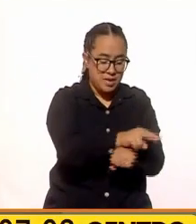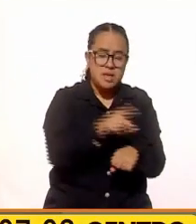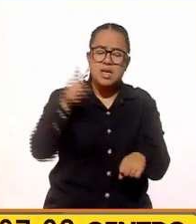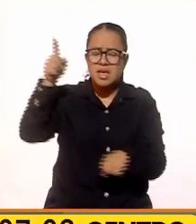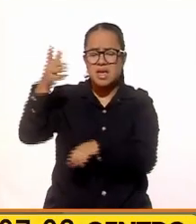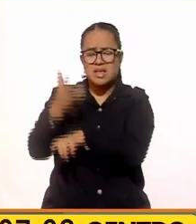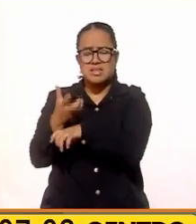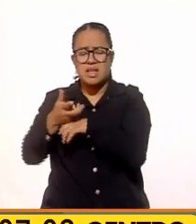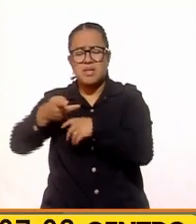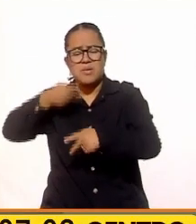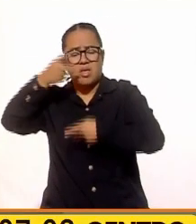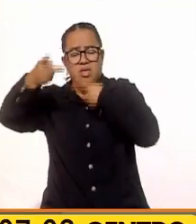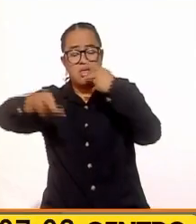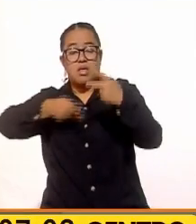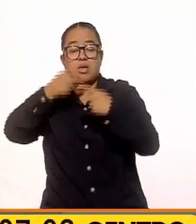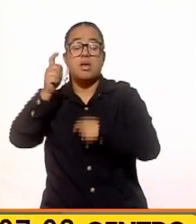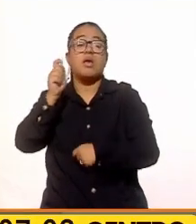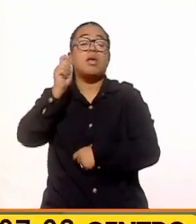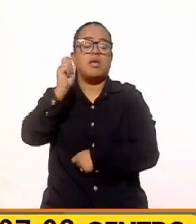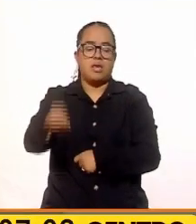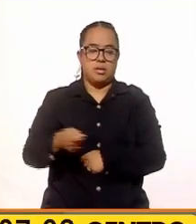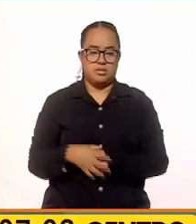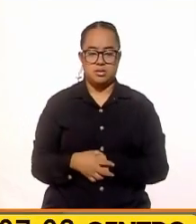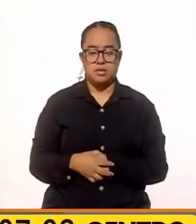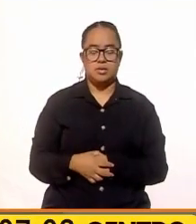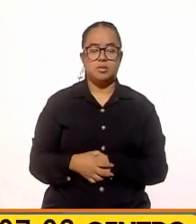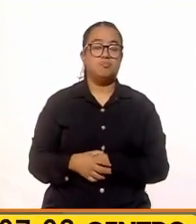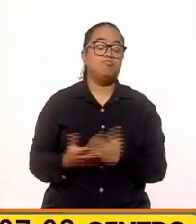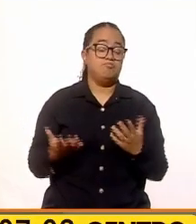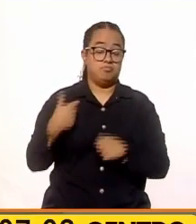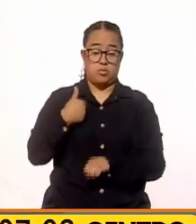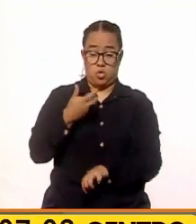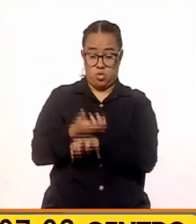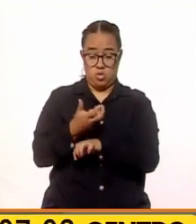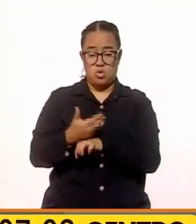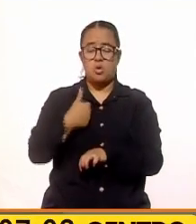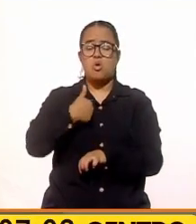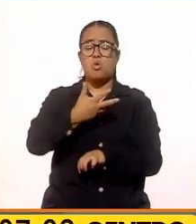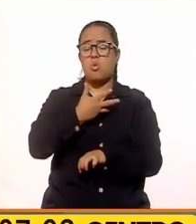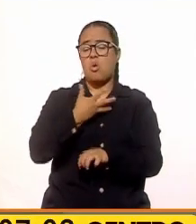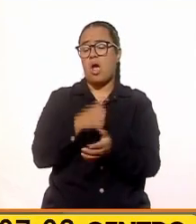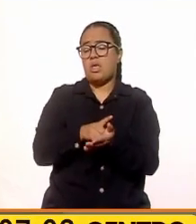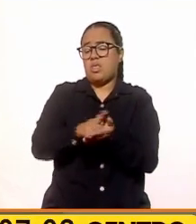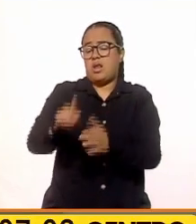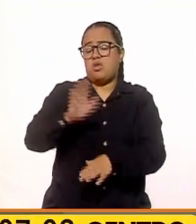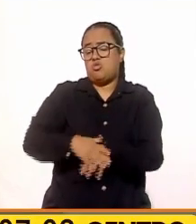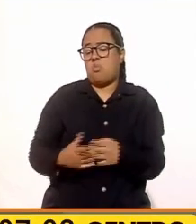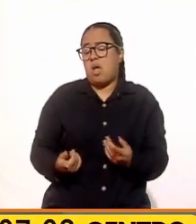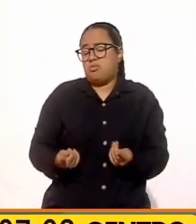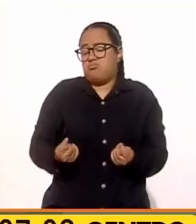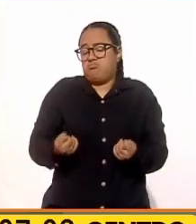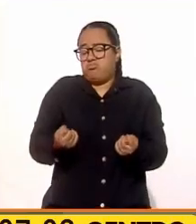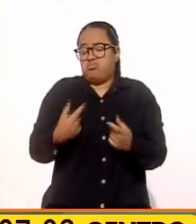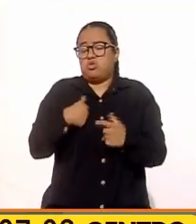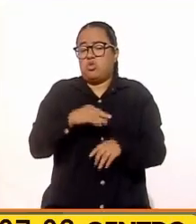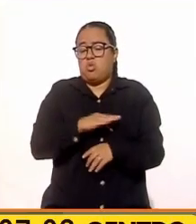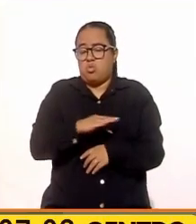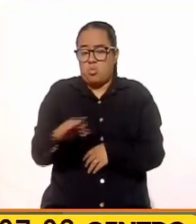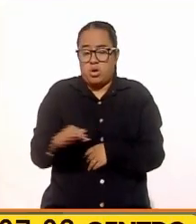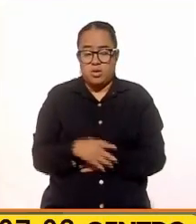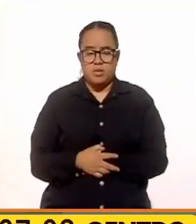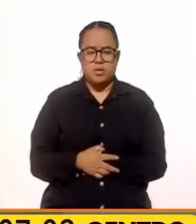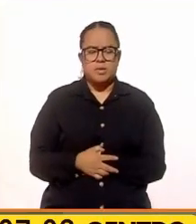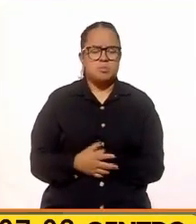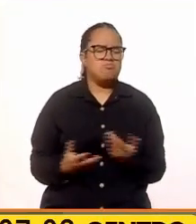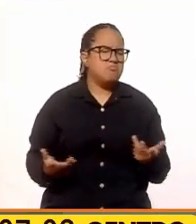una especie de decreto unilateral de que Estados Unidos tiene derechos extraterritoriales en todo el hemisferio. De hecho, no hay mucho